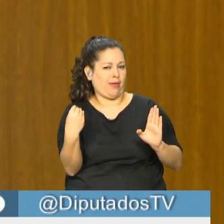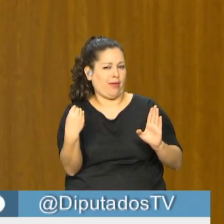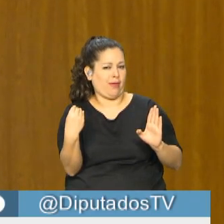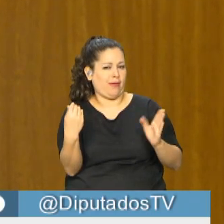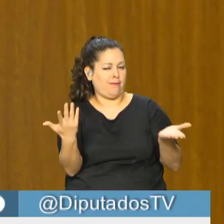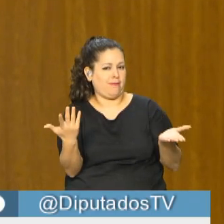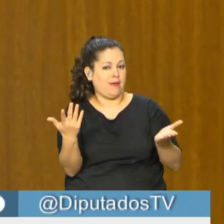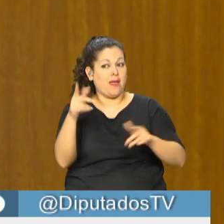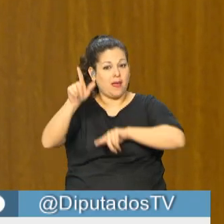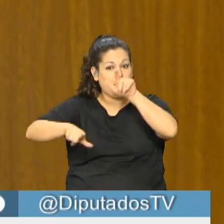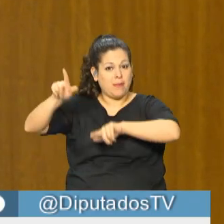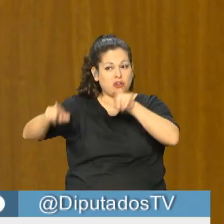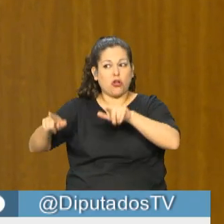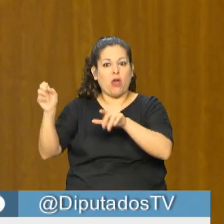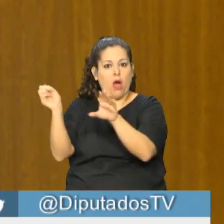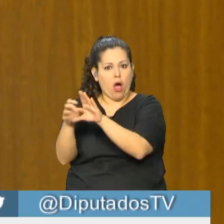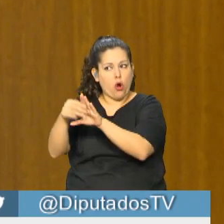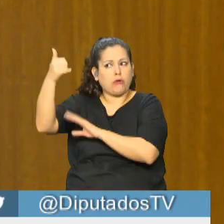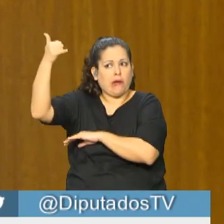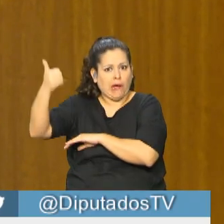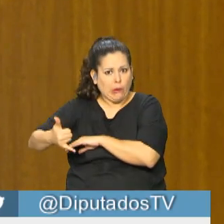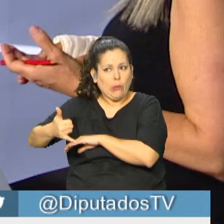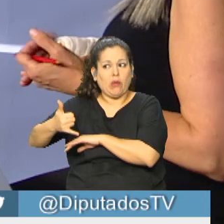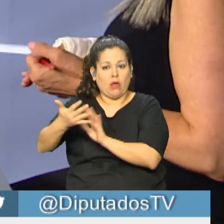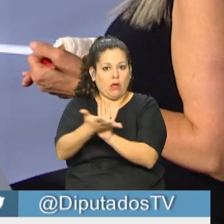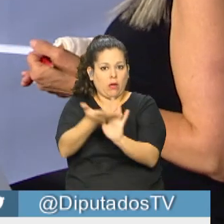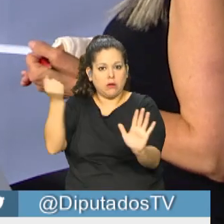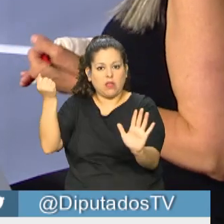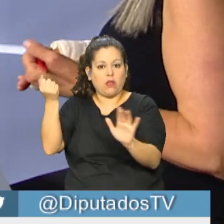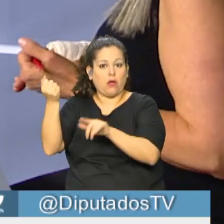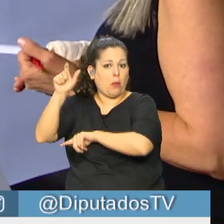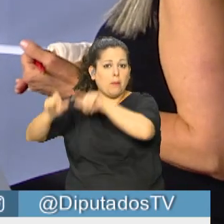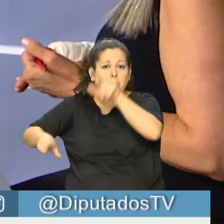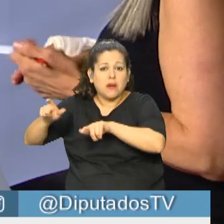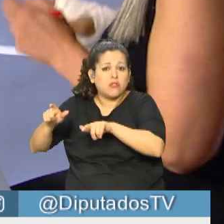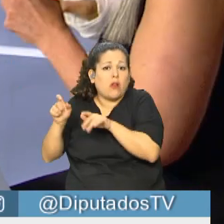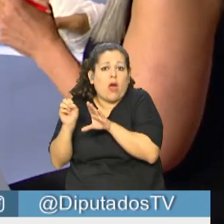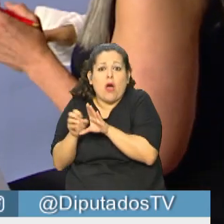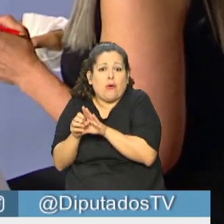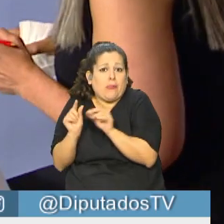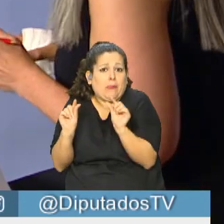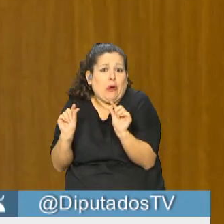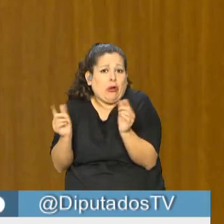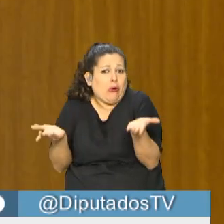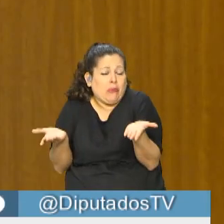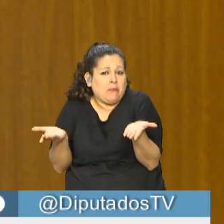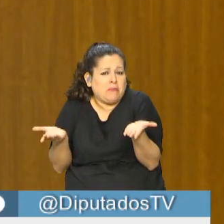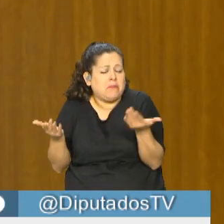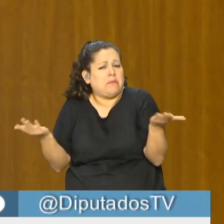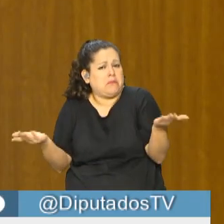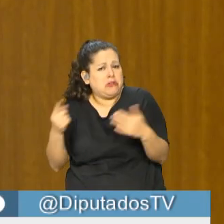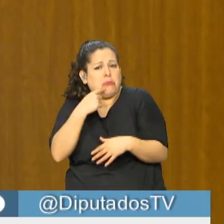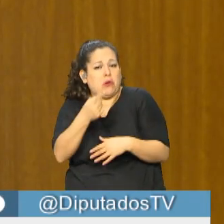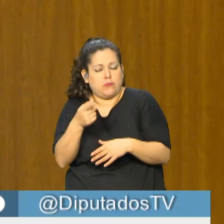de las personas que movieron sus ahorros de los bancos, que los sacaron de los bancos, son pequeños tenedores, son pequeños ahorristas. Ahora, la pregunta me está bien, pero parece... le